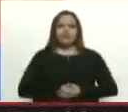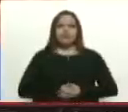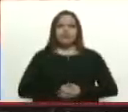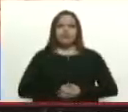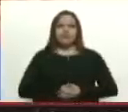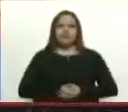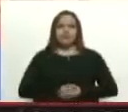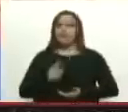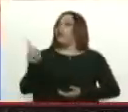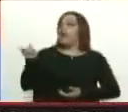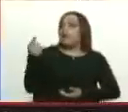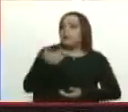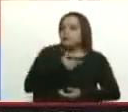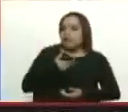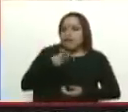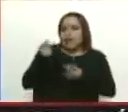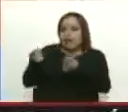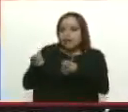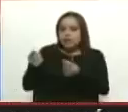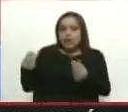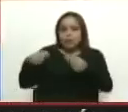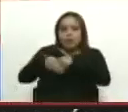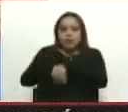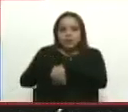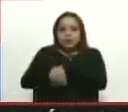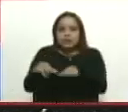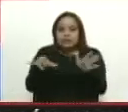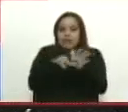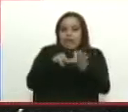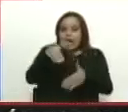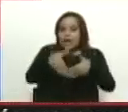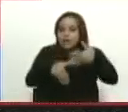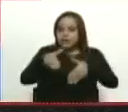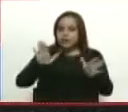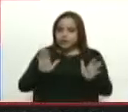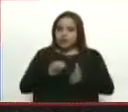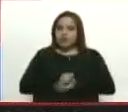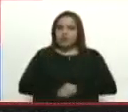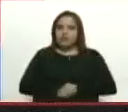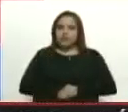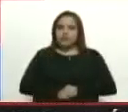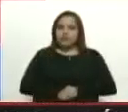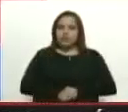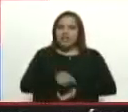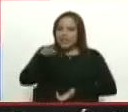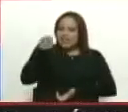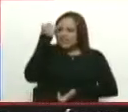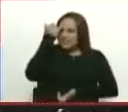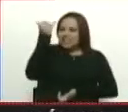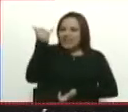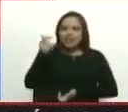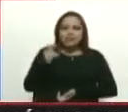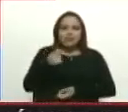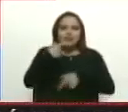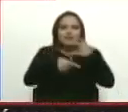Ellos quieren llevar eso muy cerca de las elecciones, ¿eh? Pues ese es el efecto del